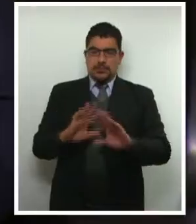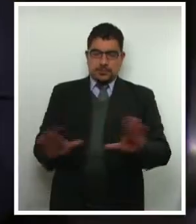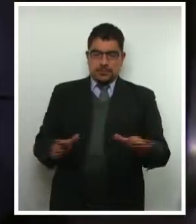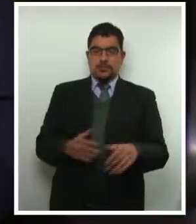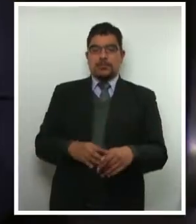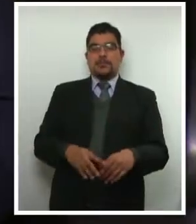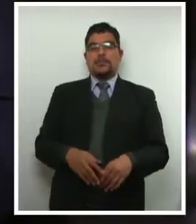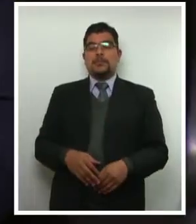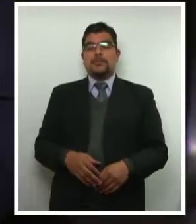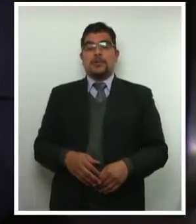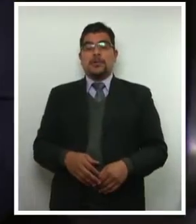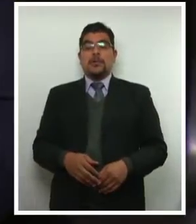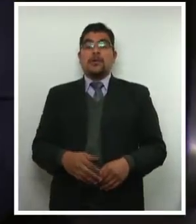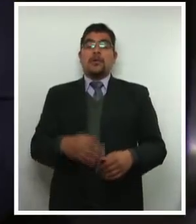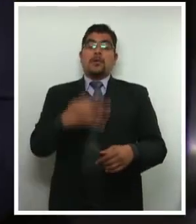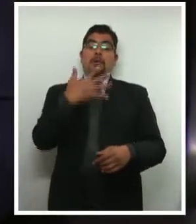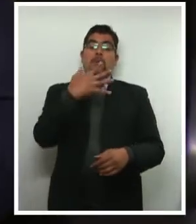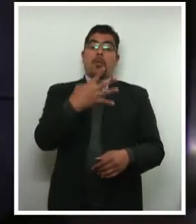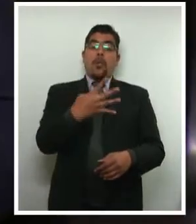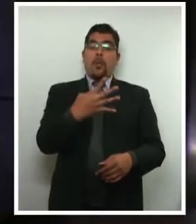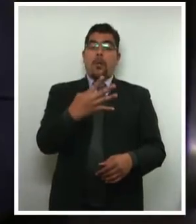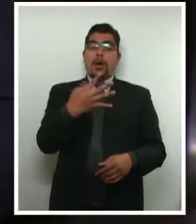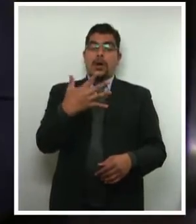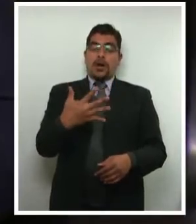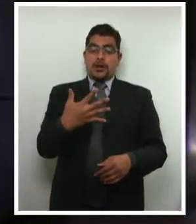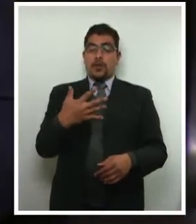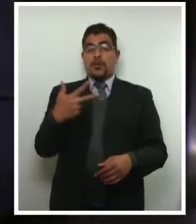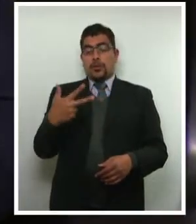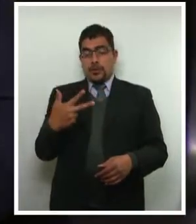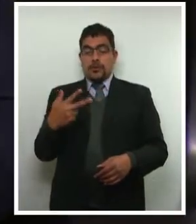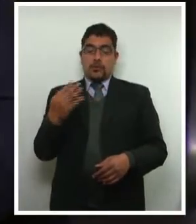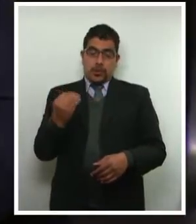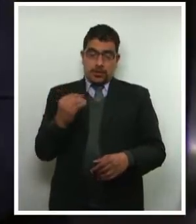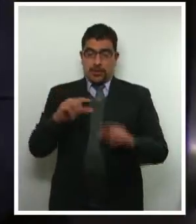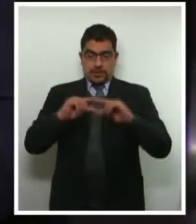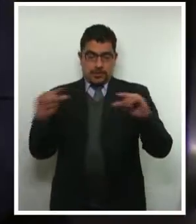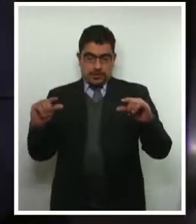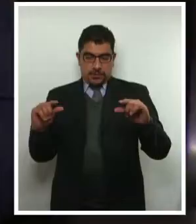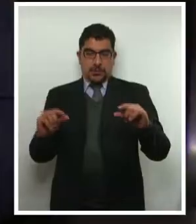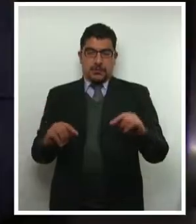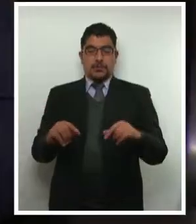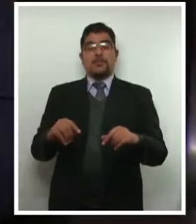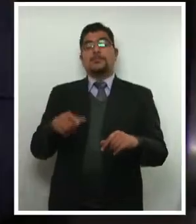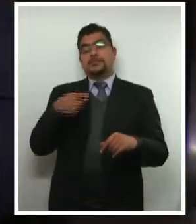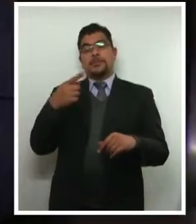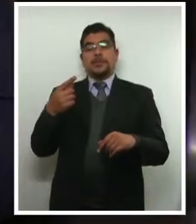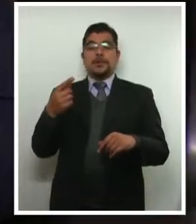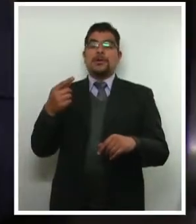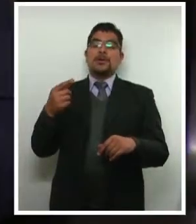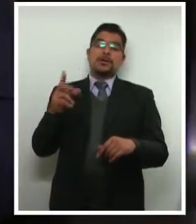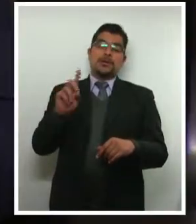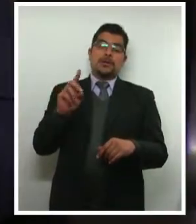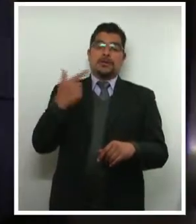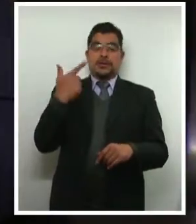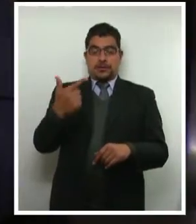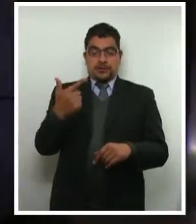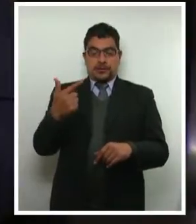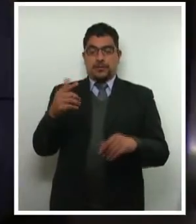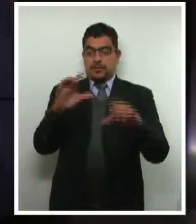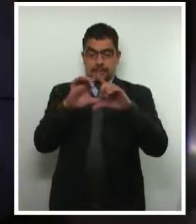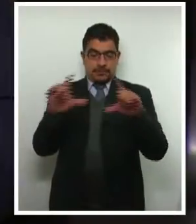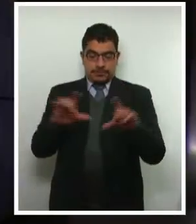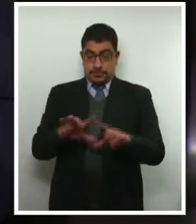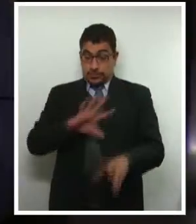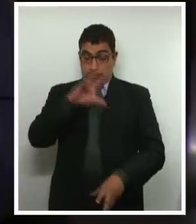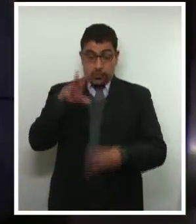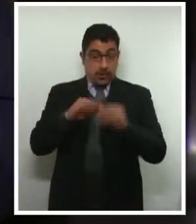Cuarto, quinto, octavo, noveno transitorio, primer párrafo y el 37º.